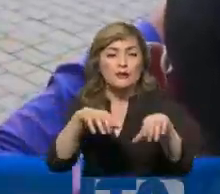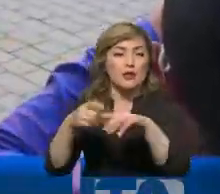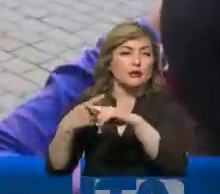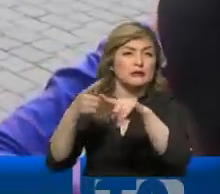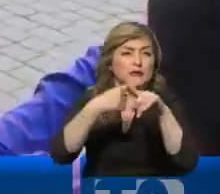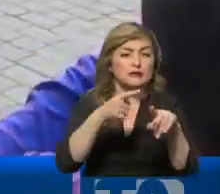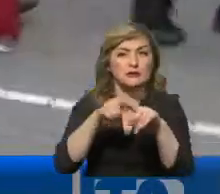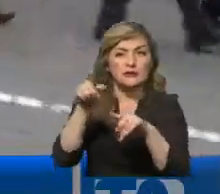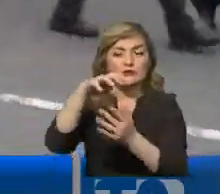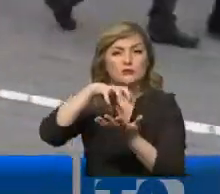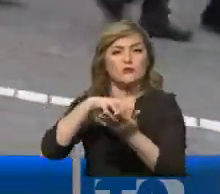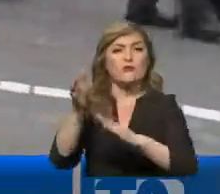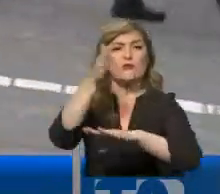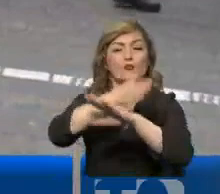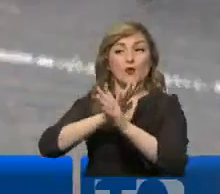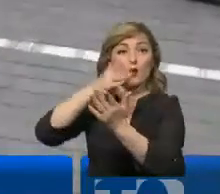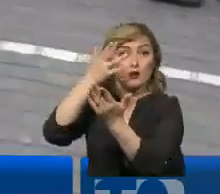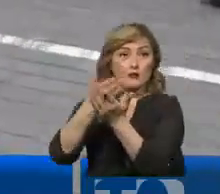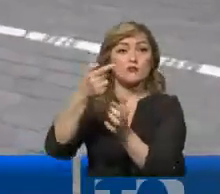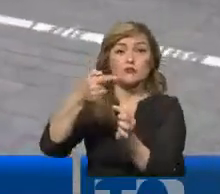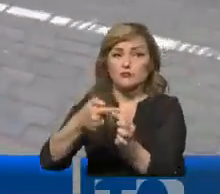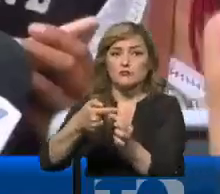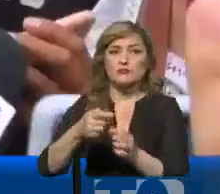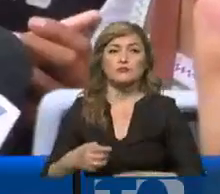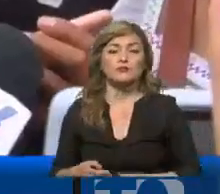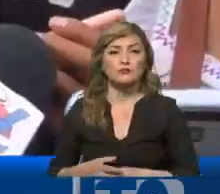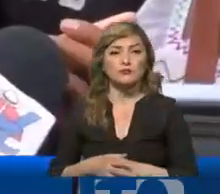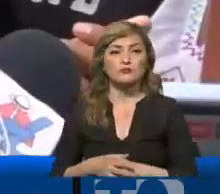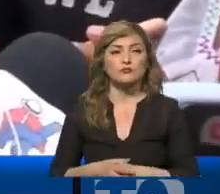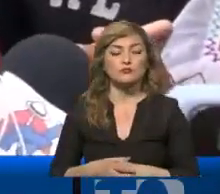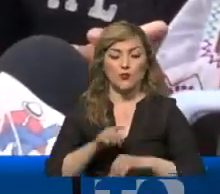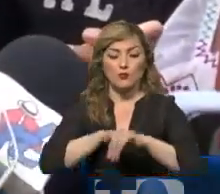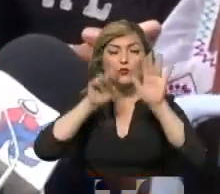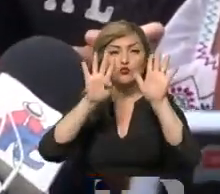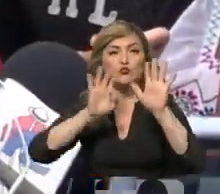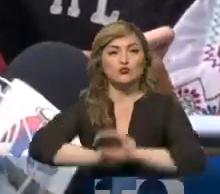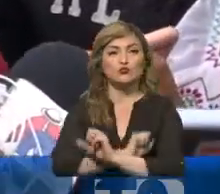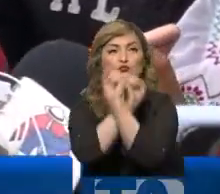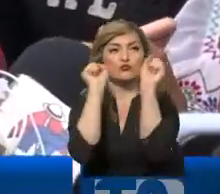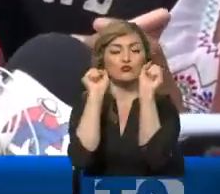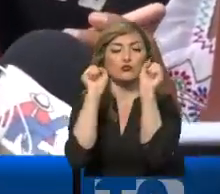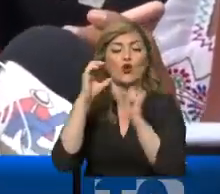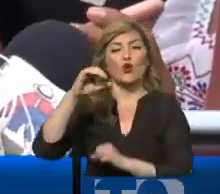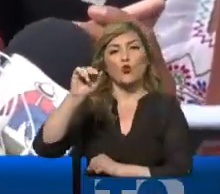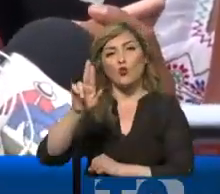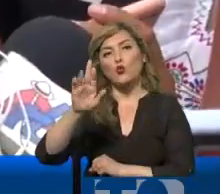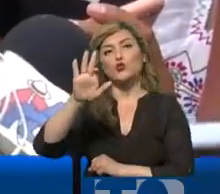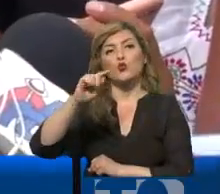actividades en la provincia previo a su llegada a la capital de los ecuatorianos. A partir de las 9 de la mañana salimos de Cutulagua